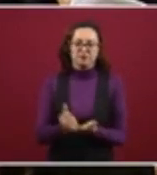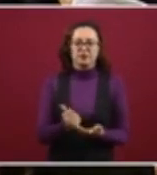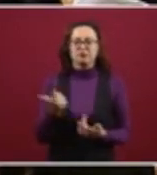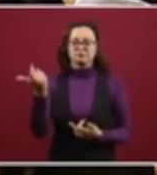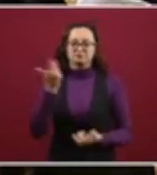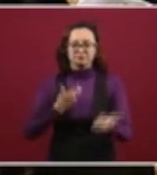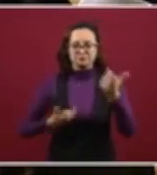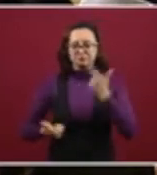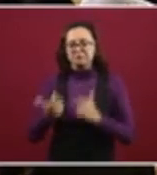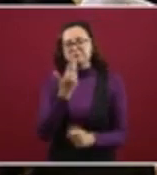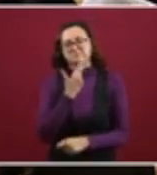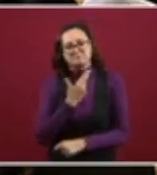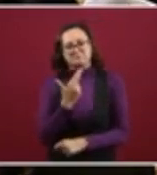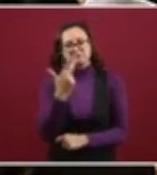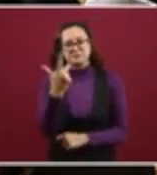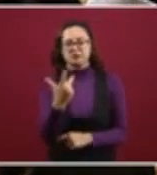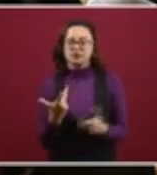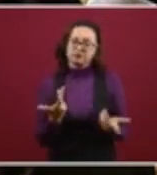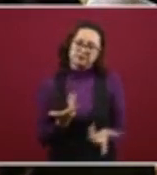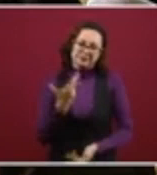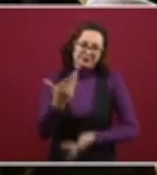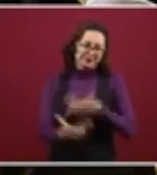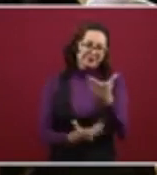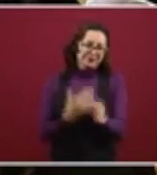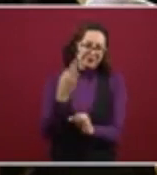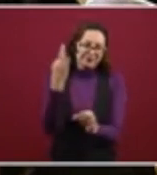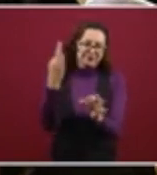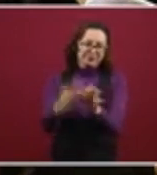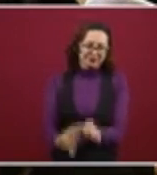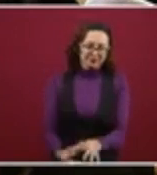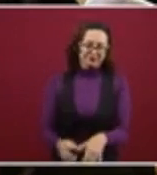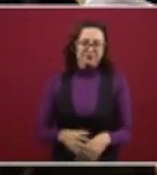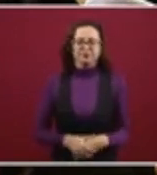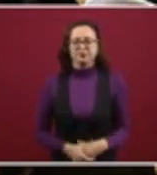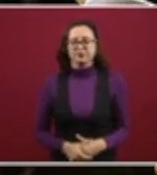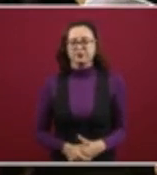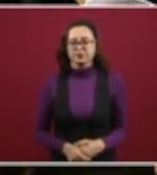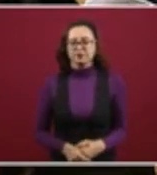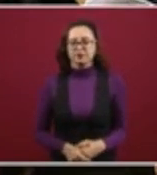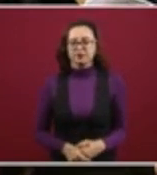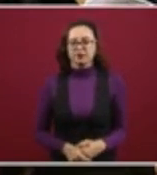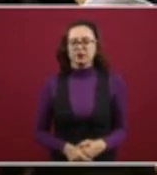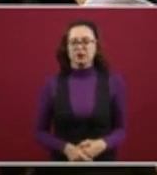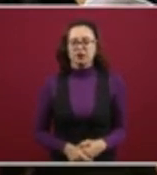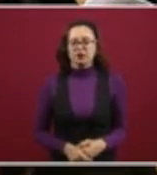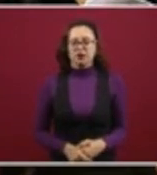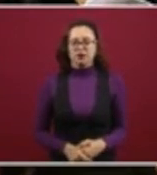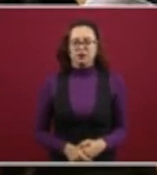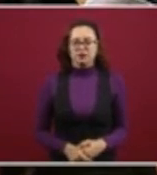ustedes. Eso es todo, señor presidente, y estoy a sus órdenes para cualquier pregunta.